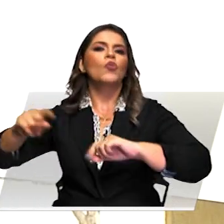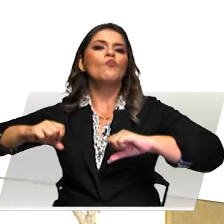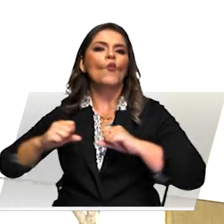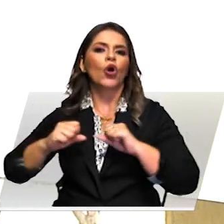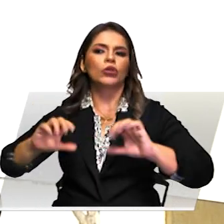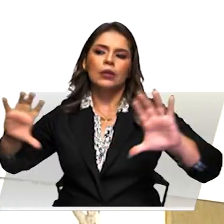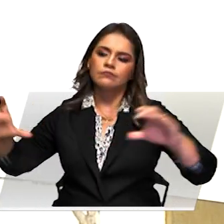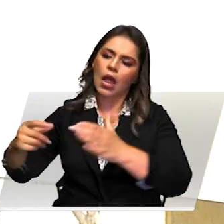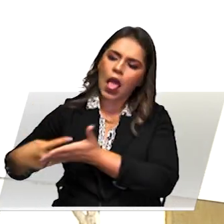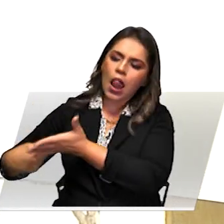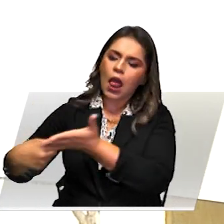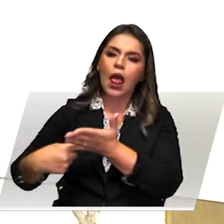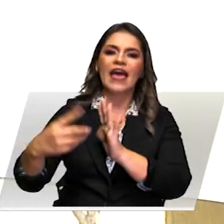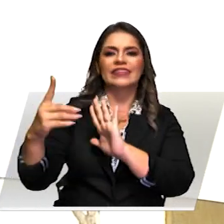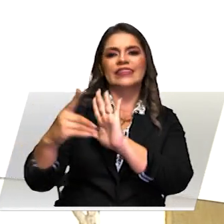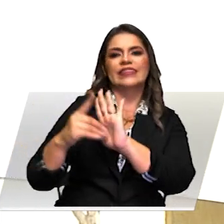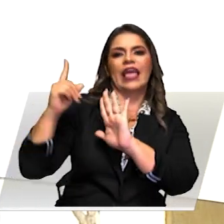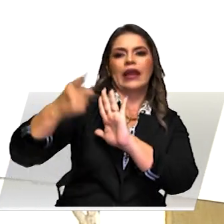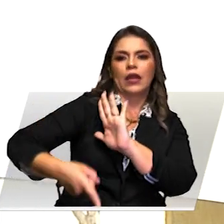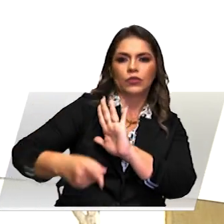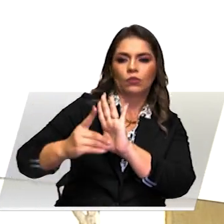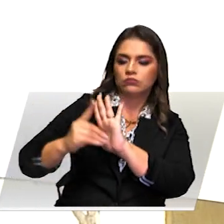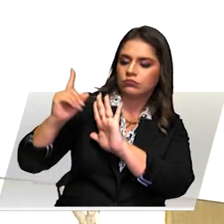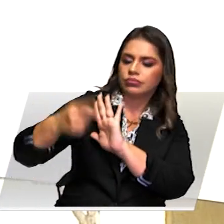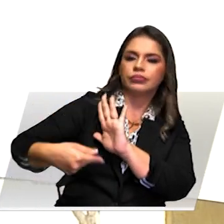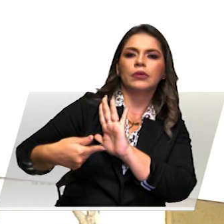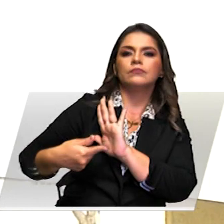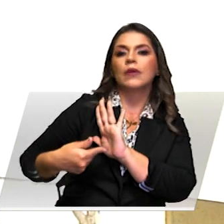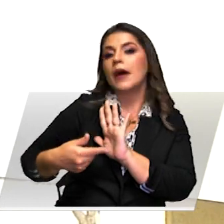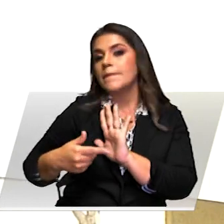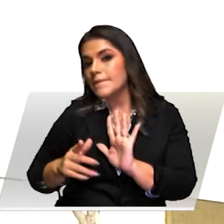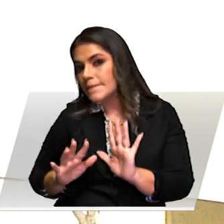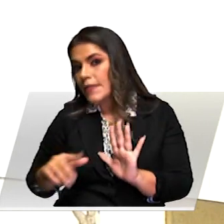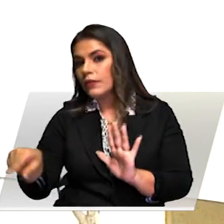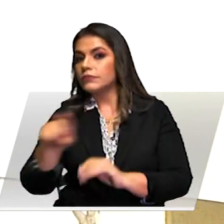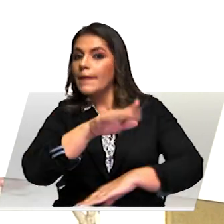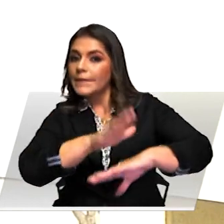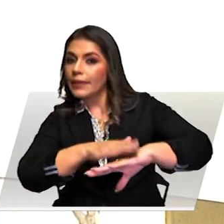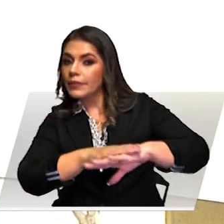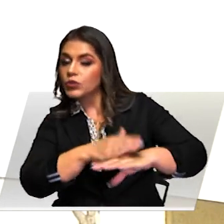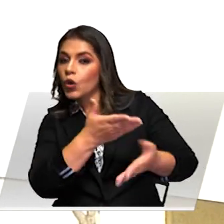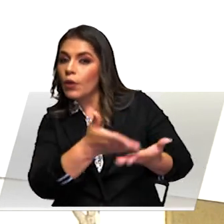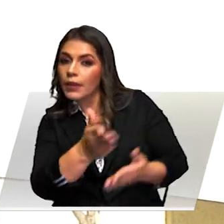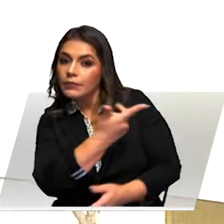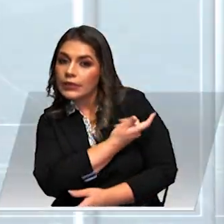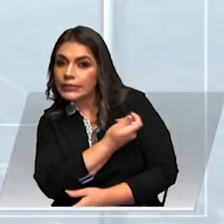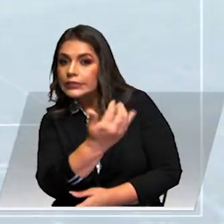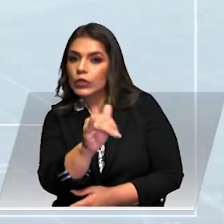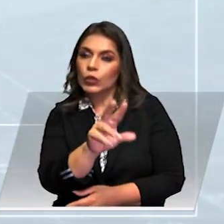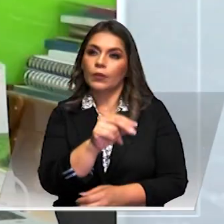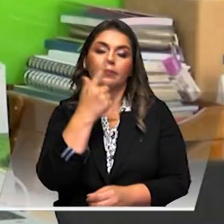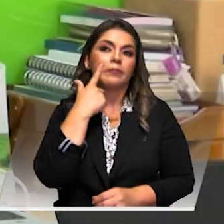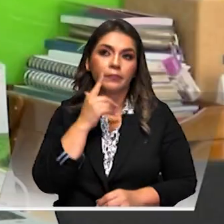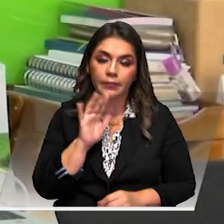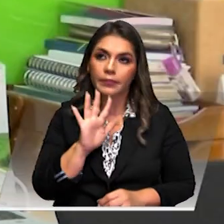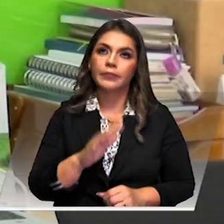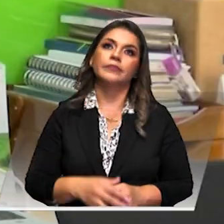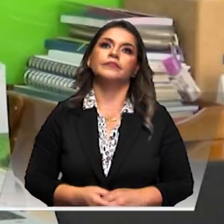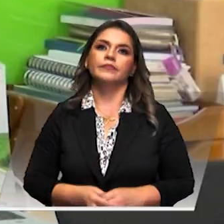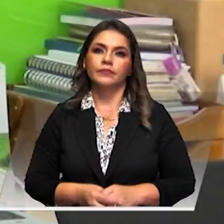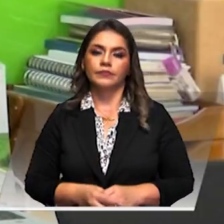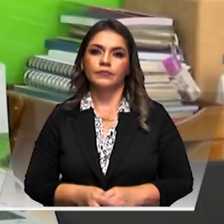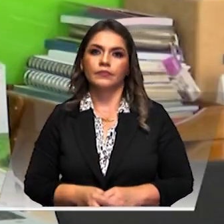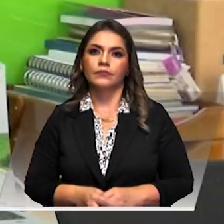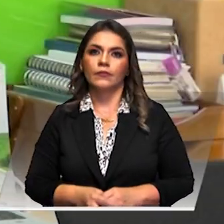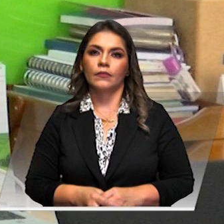de decreto en el que se definirá la manera en que se otorguen estos permisos en caso de darse. Desde